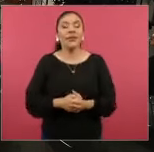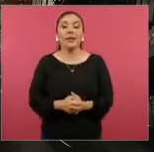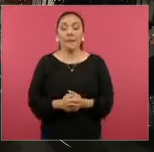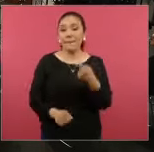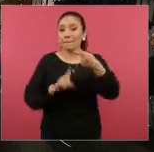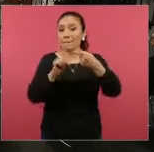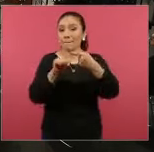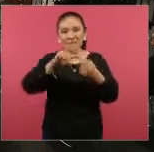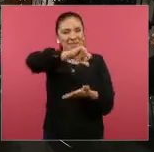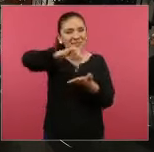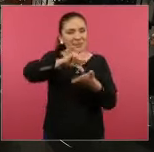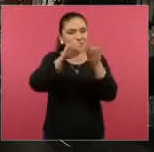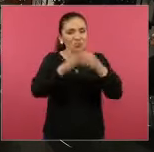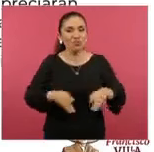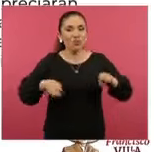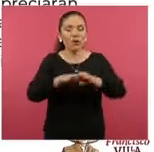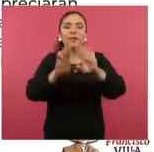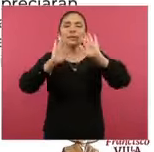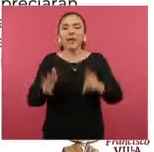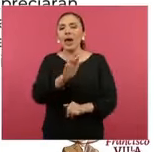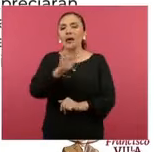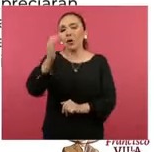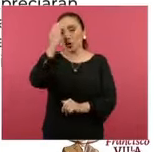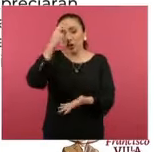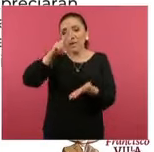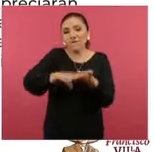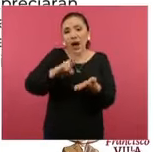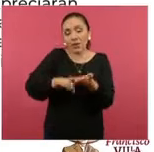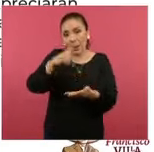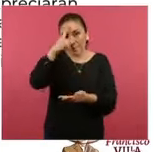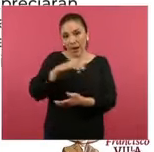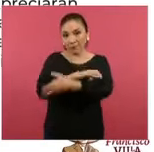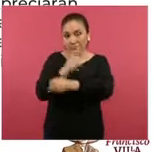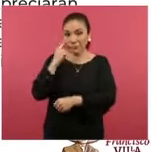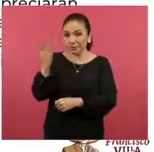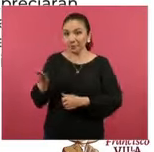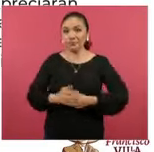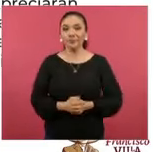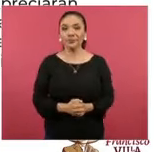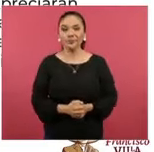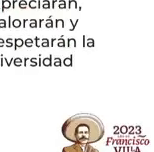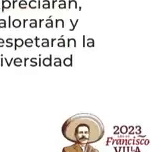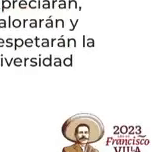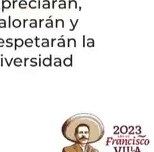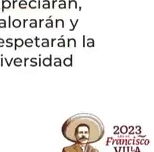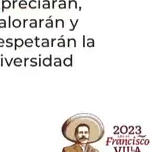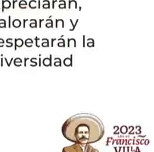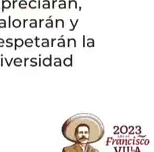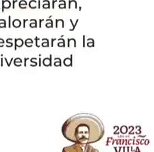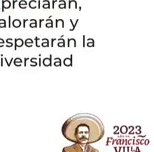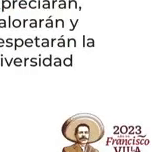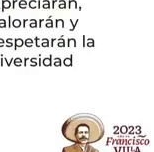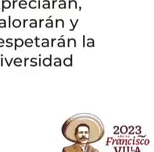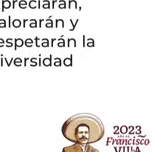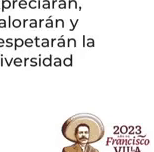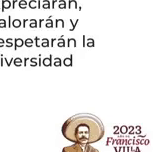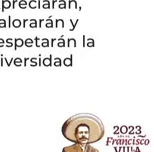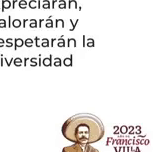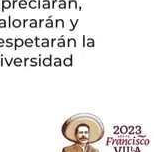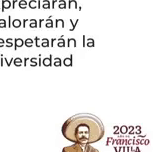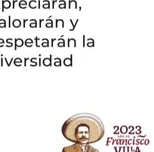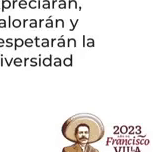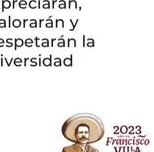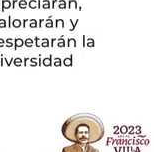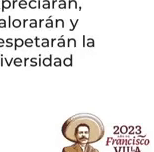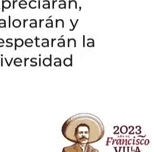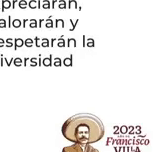eje central. Reconocemos los valores de la solidaridad, el respeto y la honestidad a través de todos